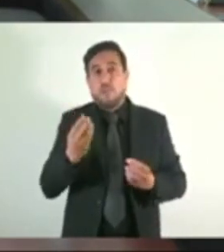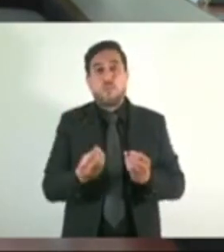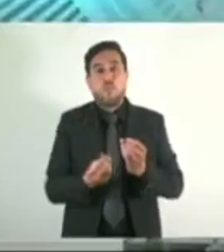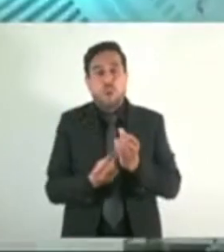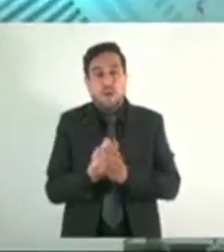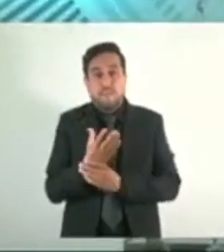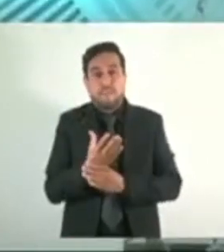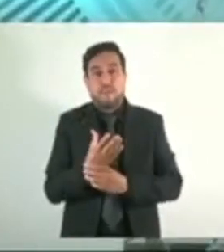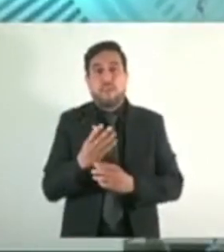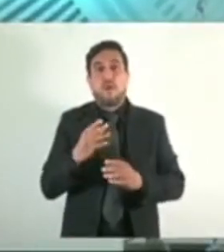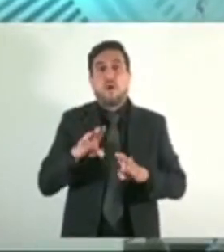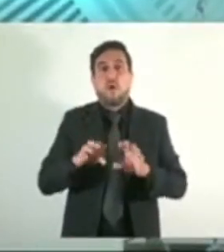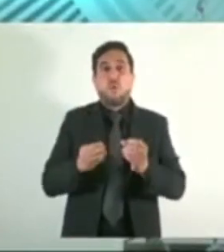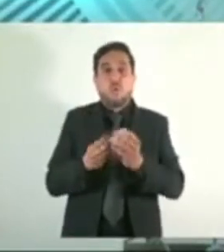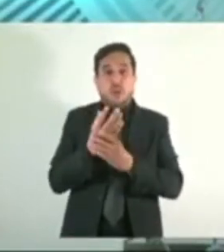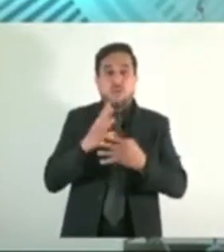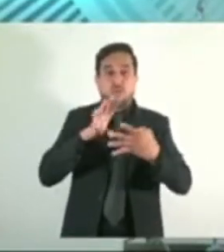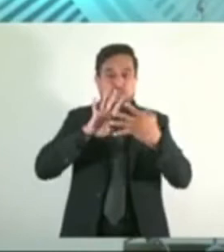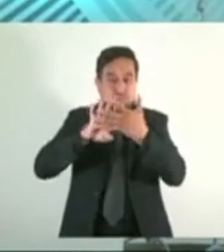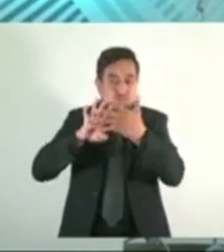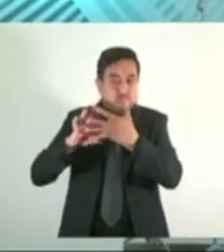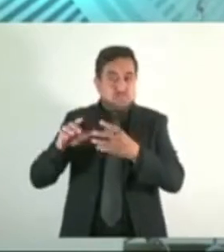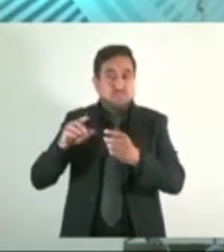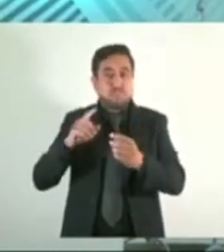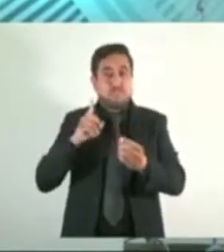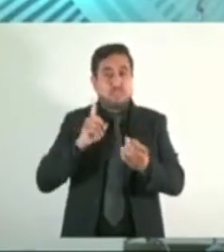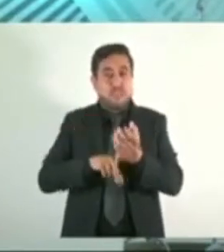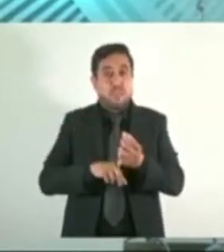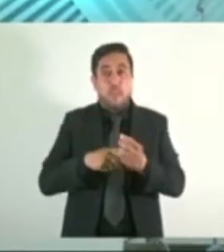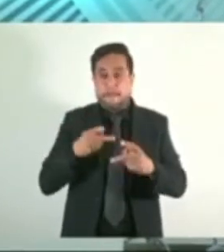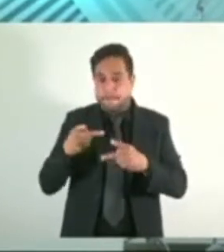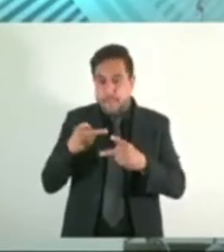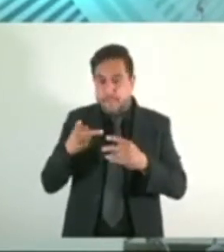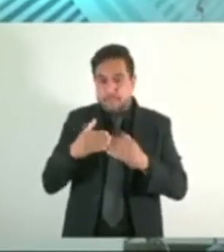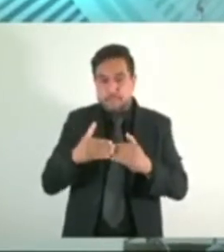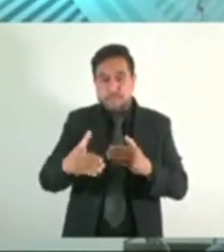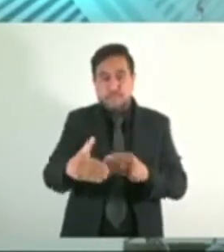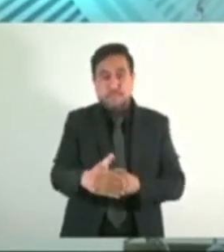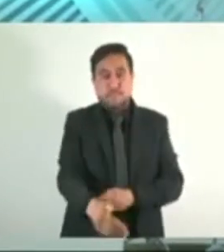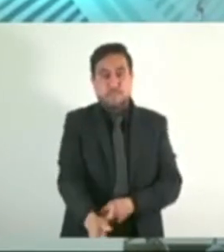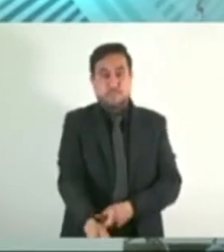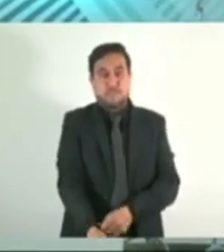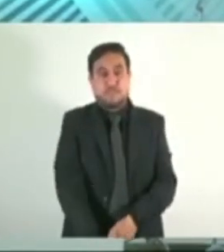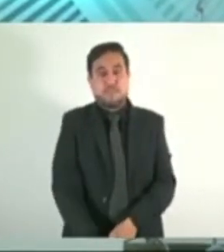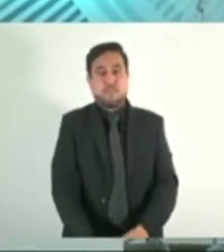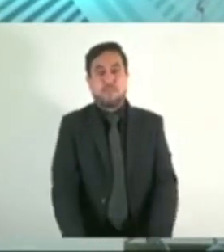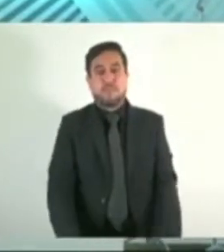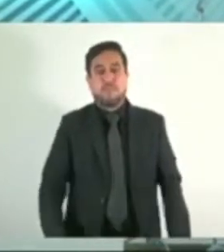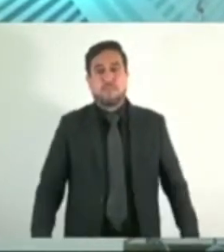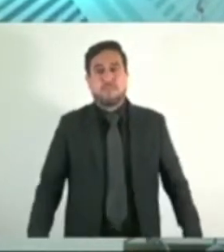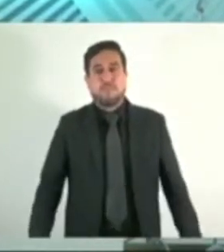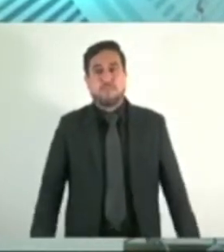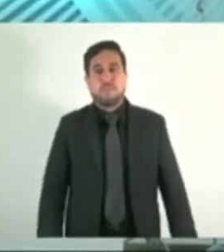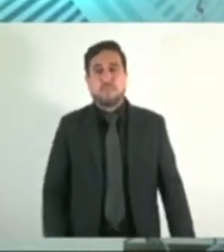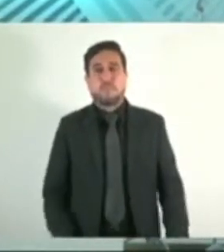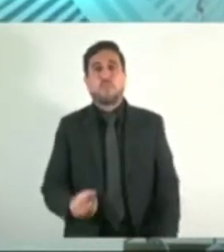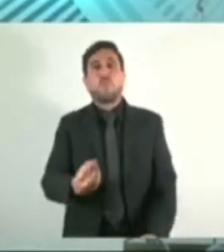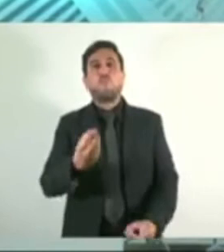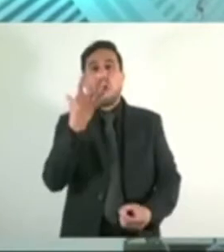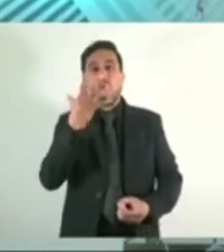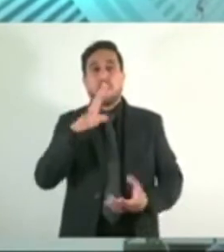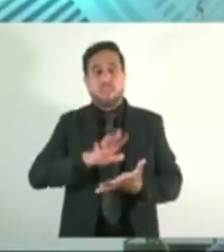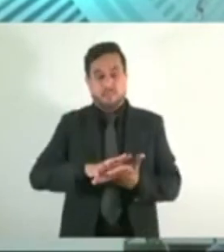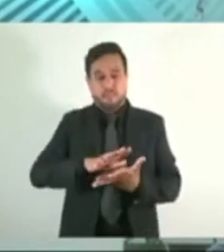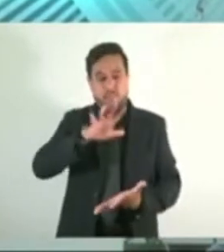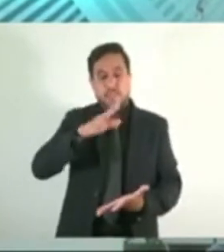centro penitenciario, que estamos en proceso, en planeación, de la gran cantidad de personas que ya han